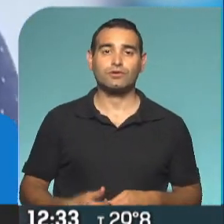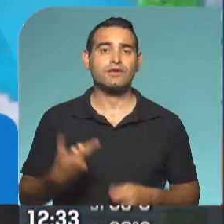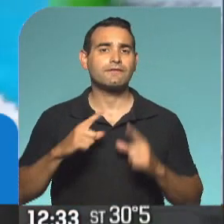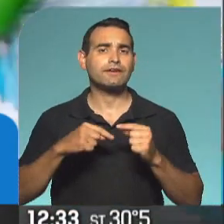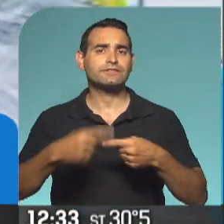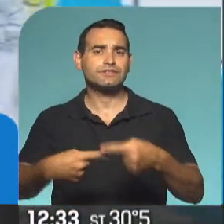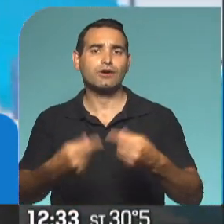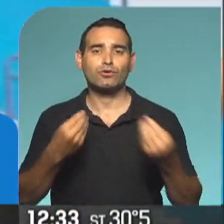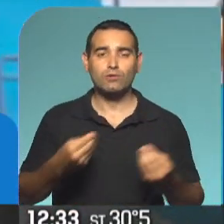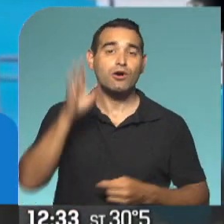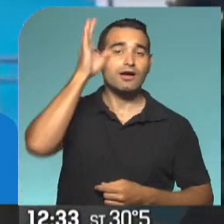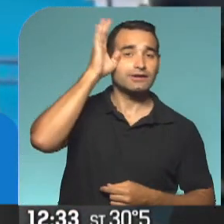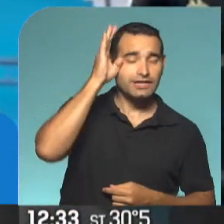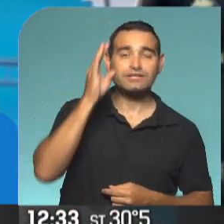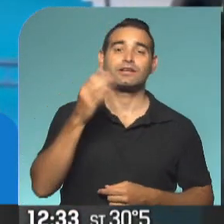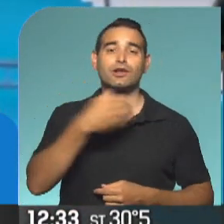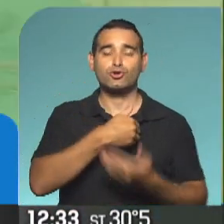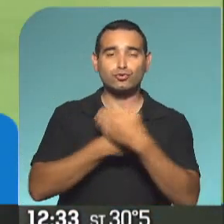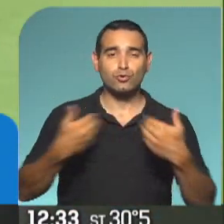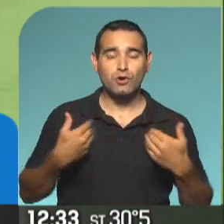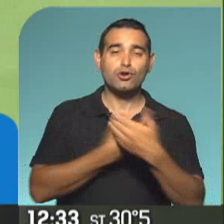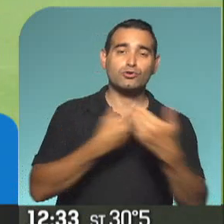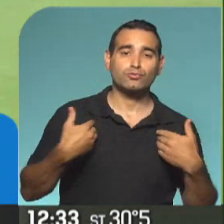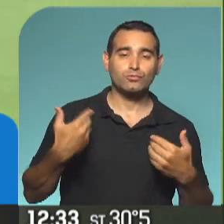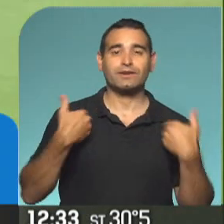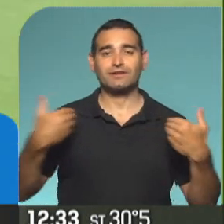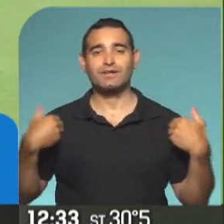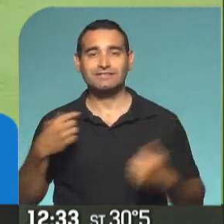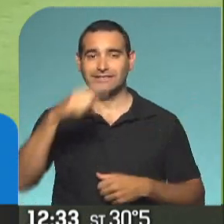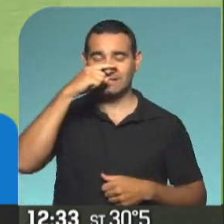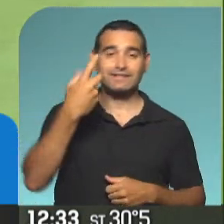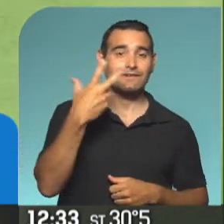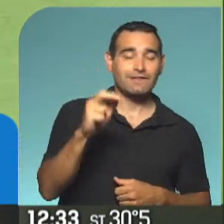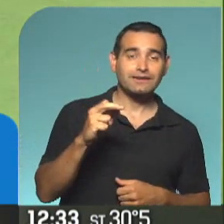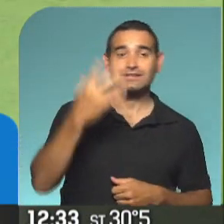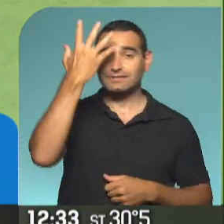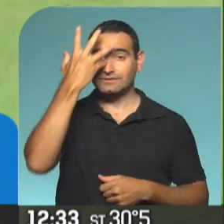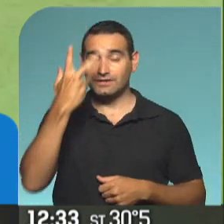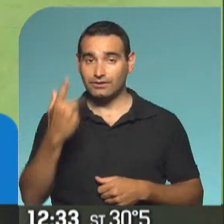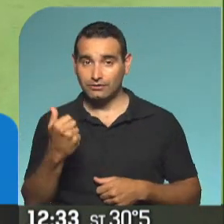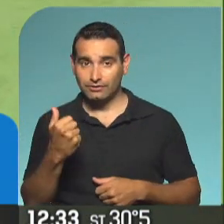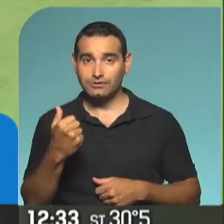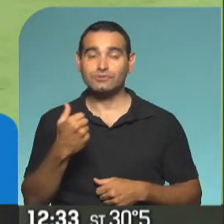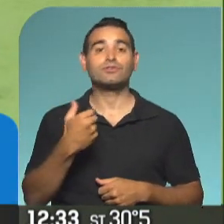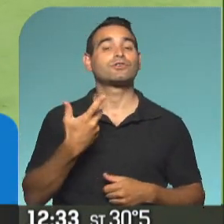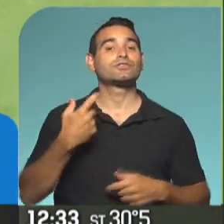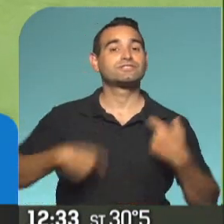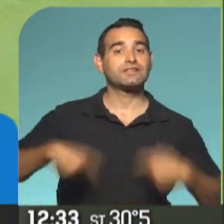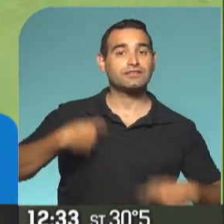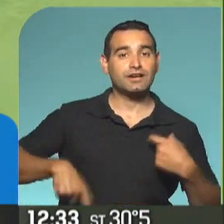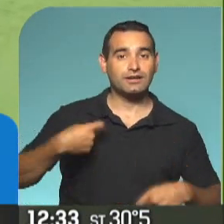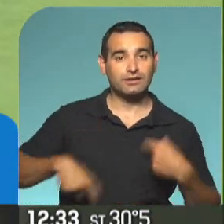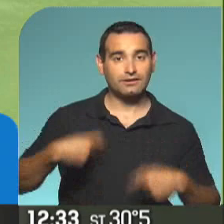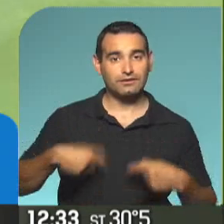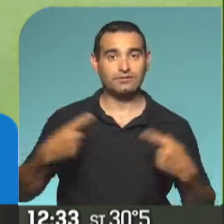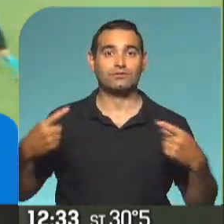fecha? Talleres Newell, mismo horario. Newell Gimnasia, 19:20. San Lorenzo, Central,